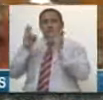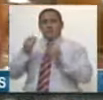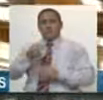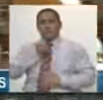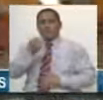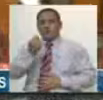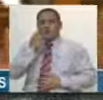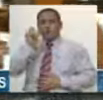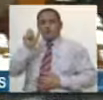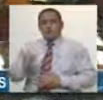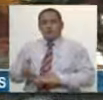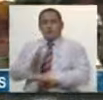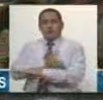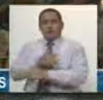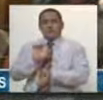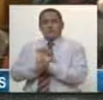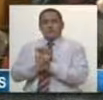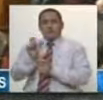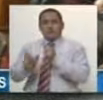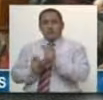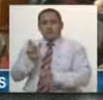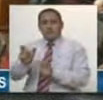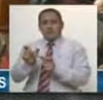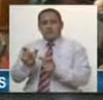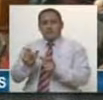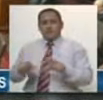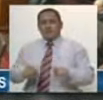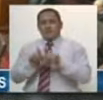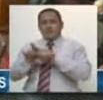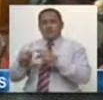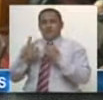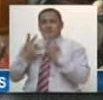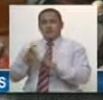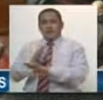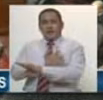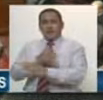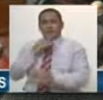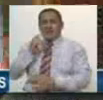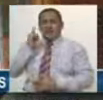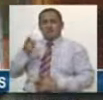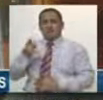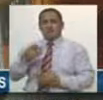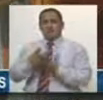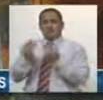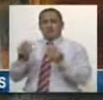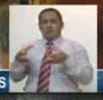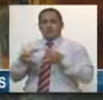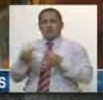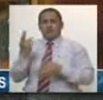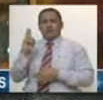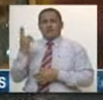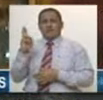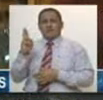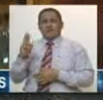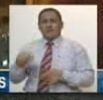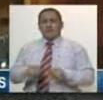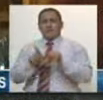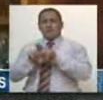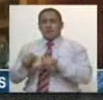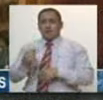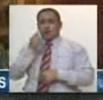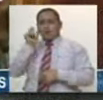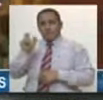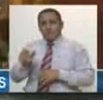Hugo Bustíos, así como las detenciones de ciudadanos como Dimas Chávez, que se le acusó de pertenecer a una banda de delincuentes. Daniel Urresti